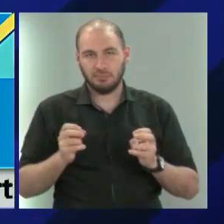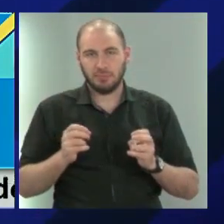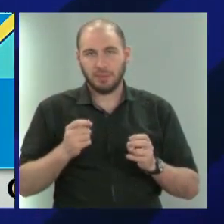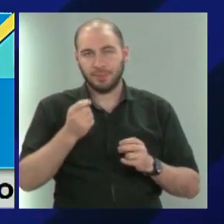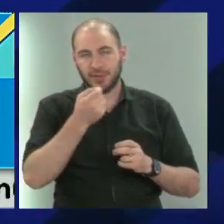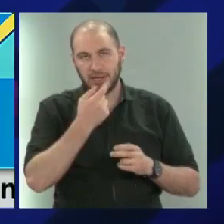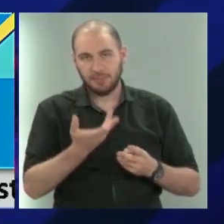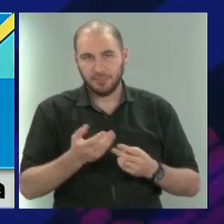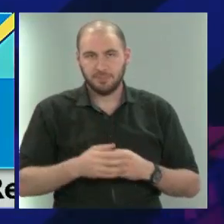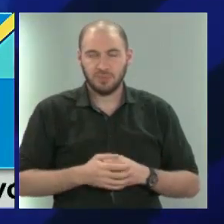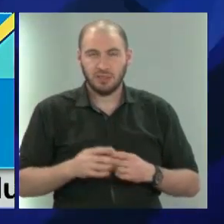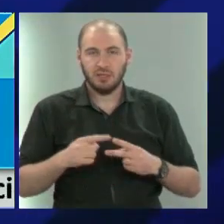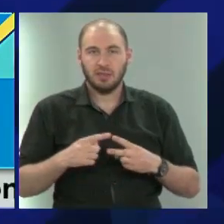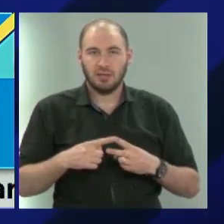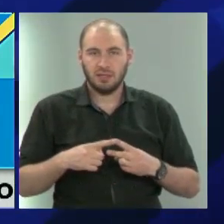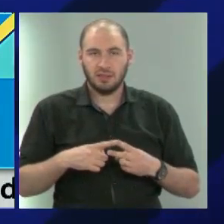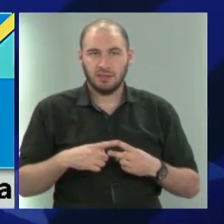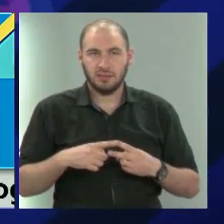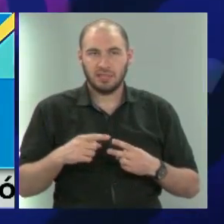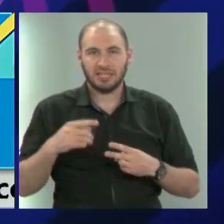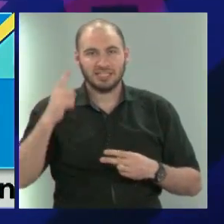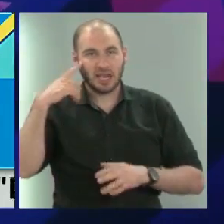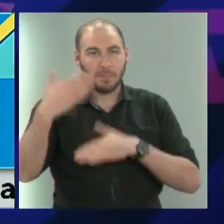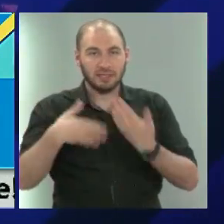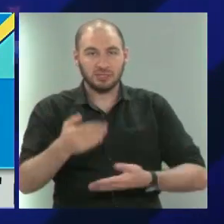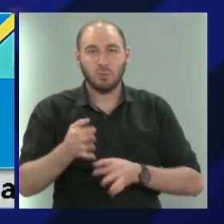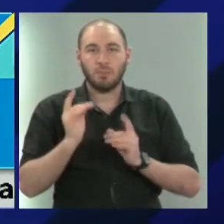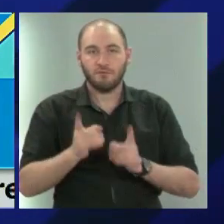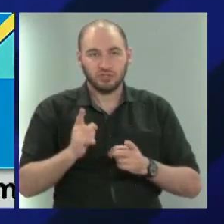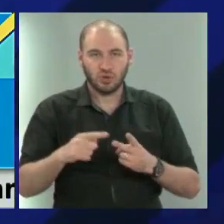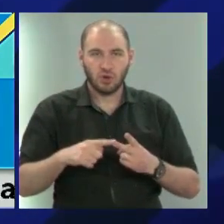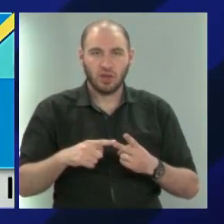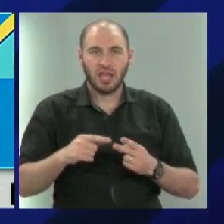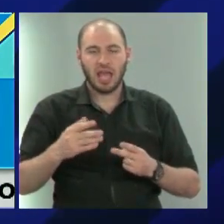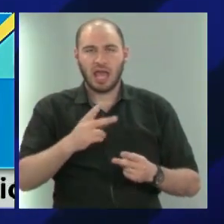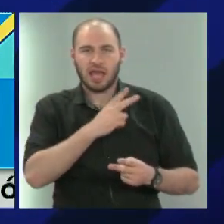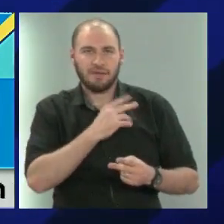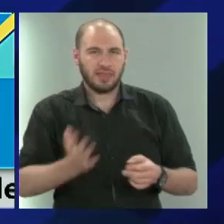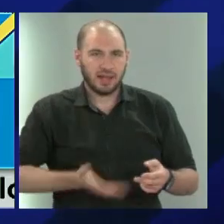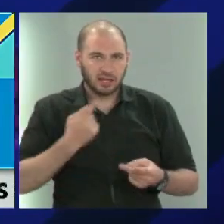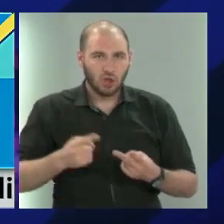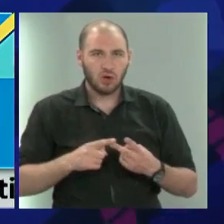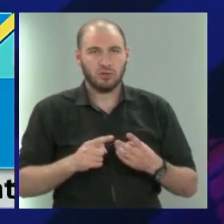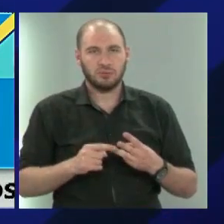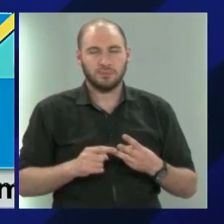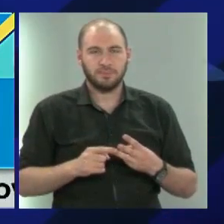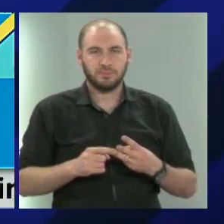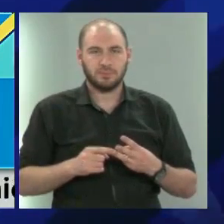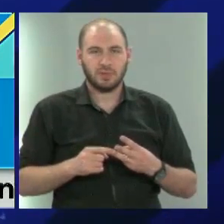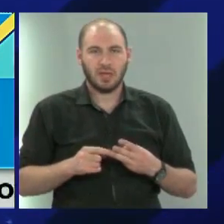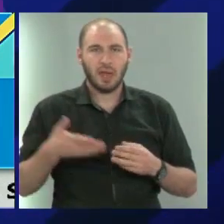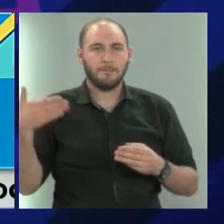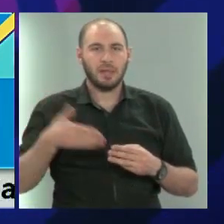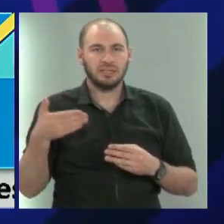con el tema de la capacitación de los docentes, con el liderazgo del directivo, con